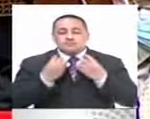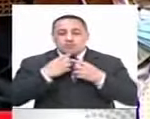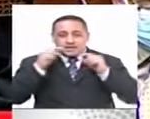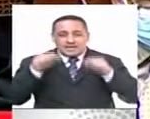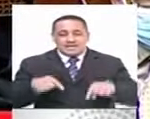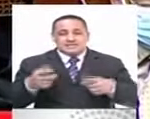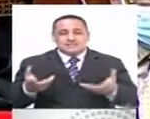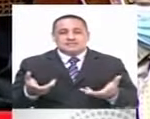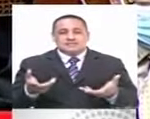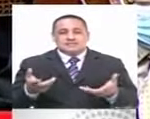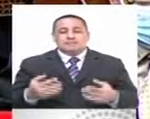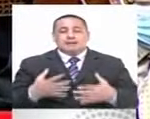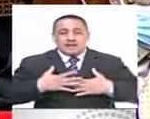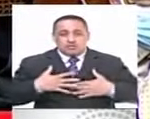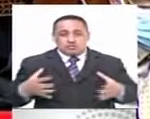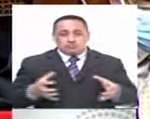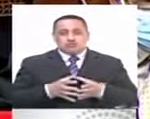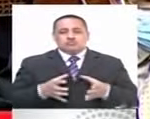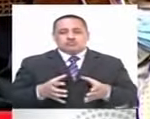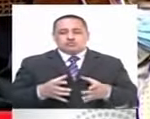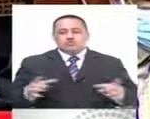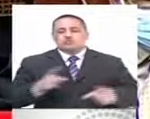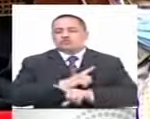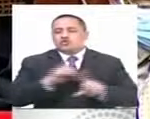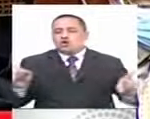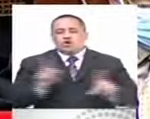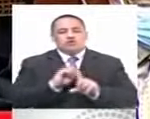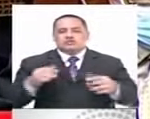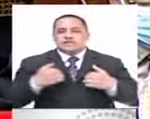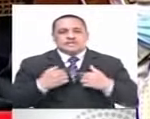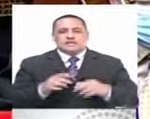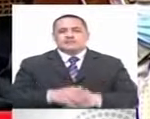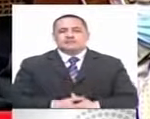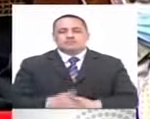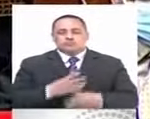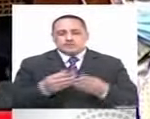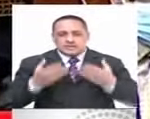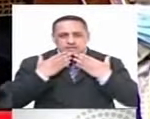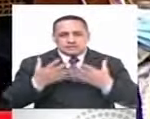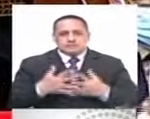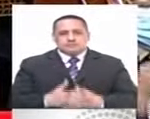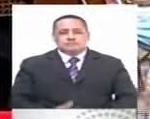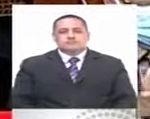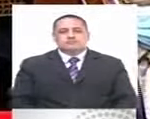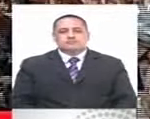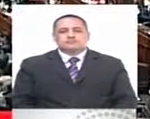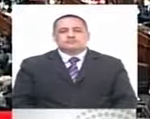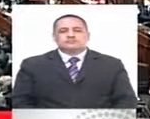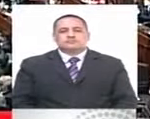este, para nosotros, no la tiene. Muchas gracias.